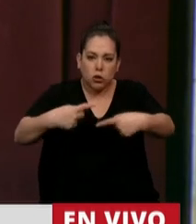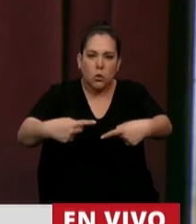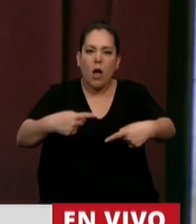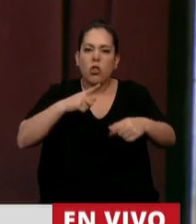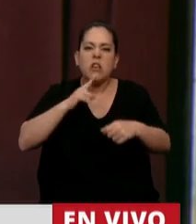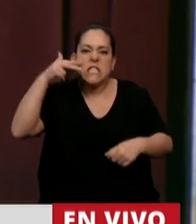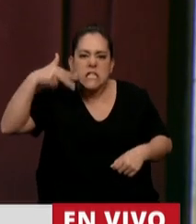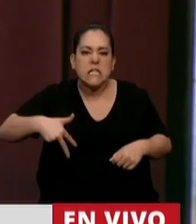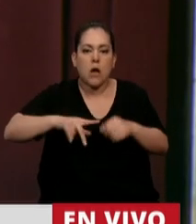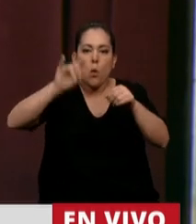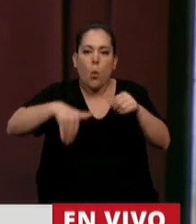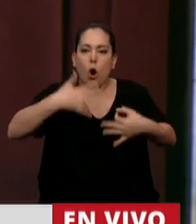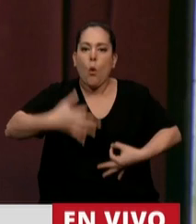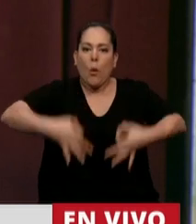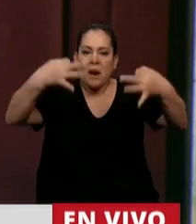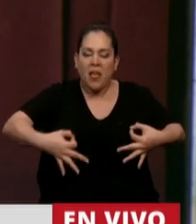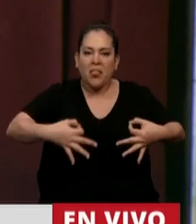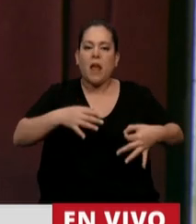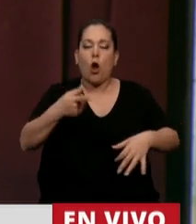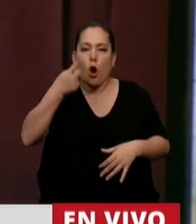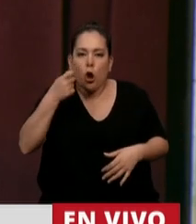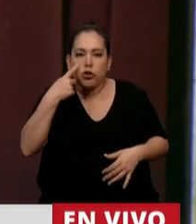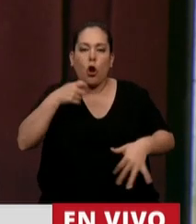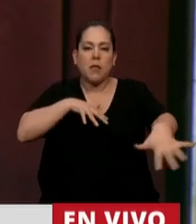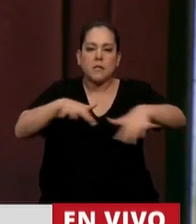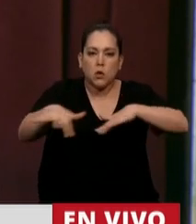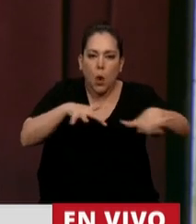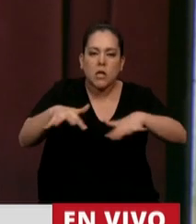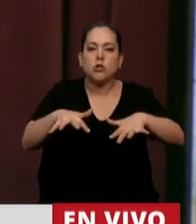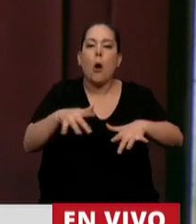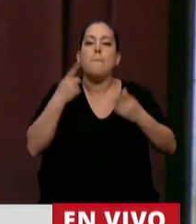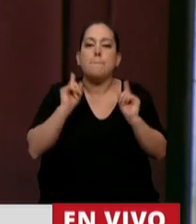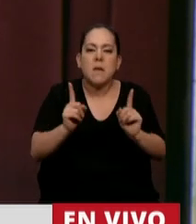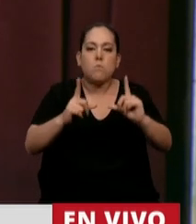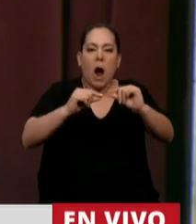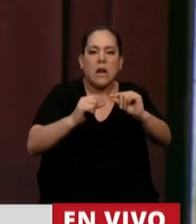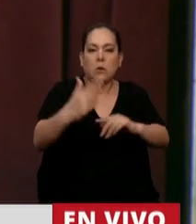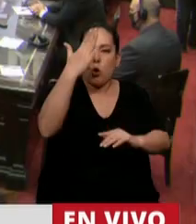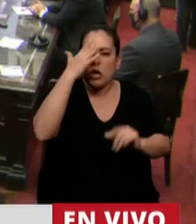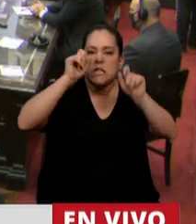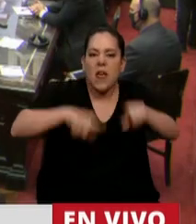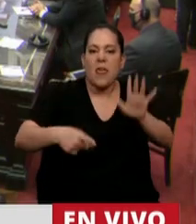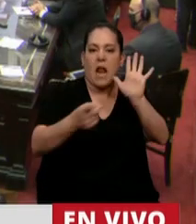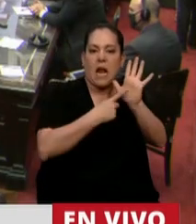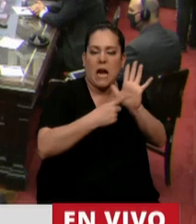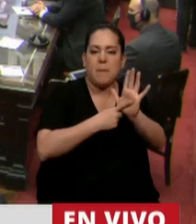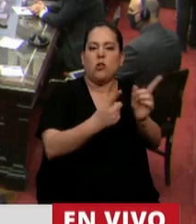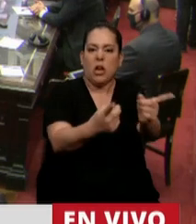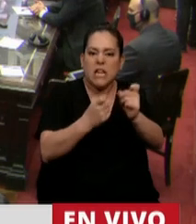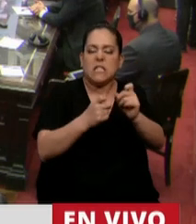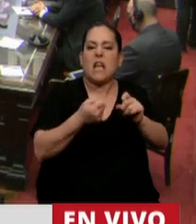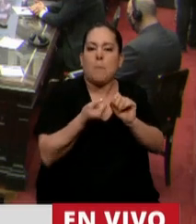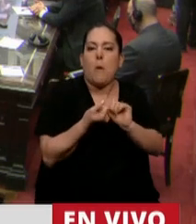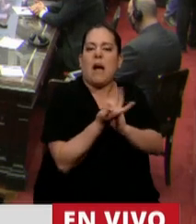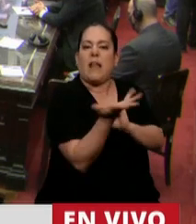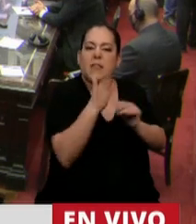legal, sin que se verifique la situación que describe el artículo 15 de este reglamento, que exige más diputados presentes